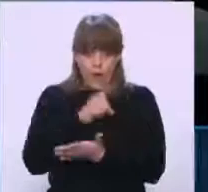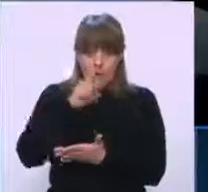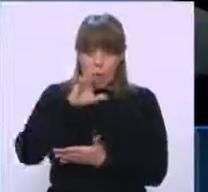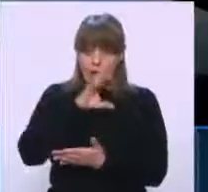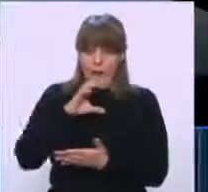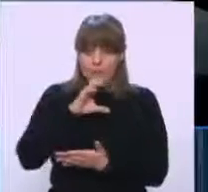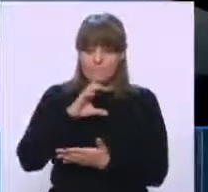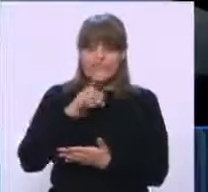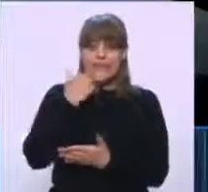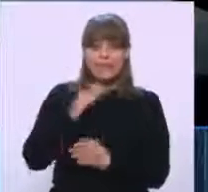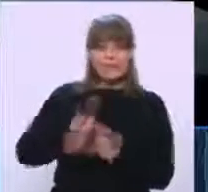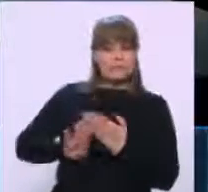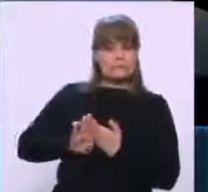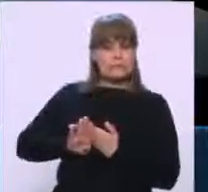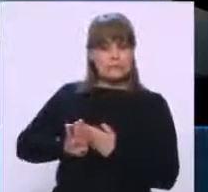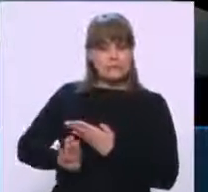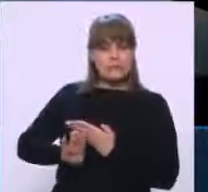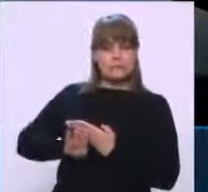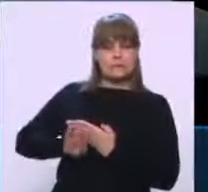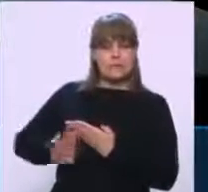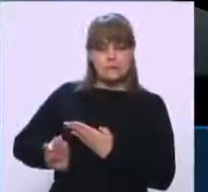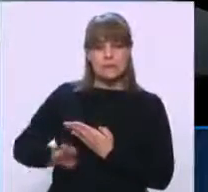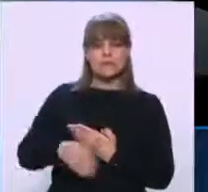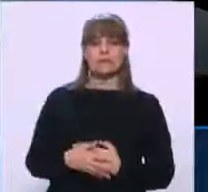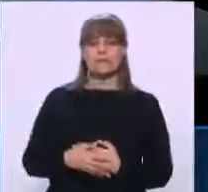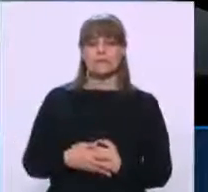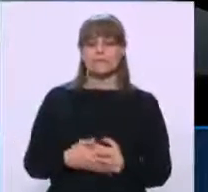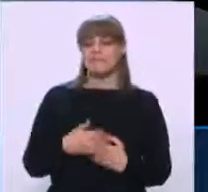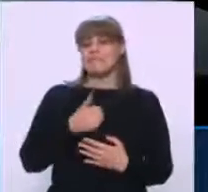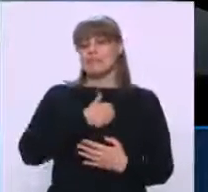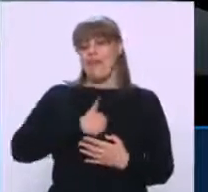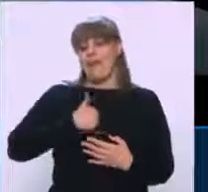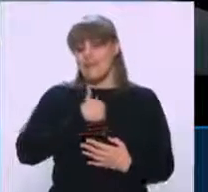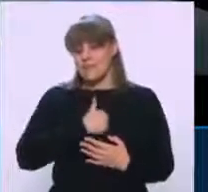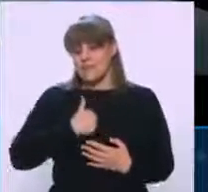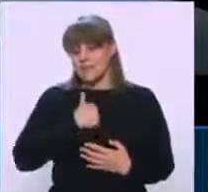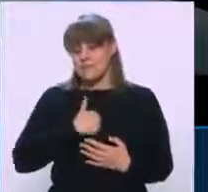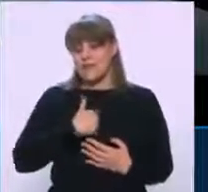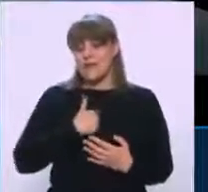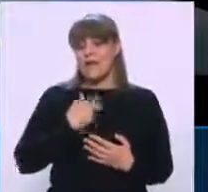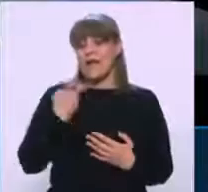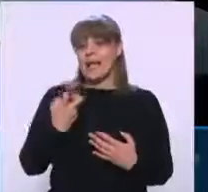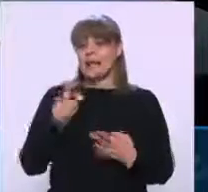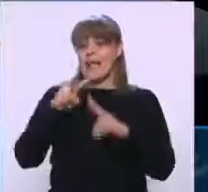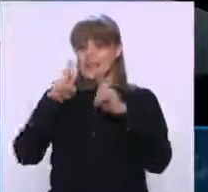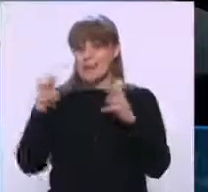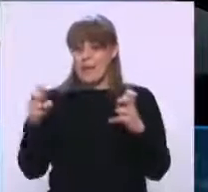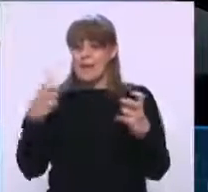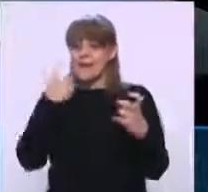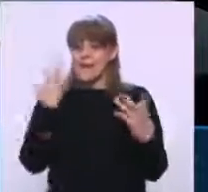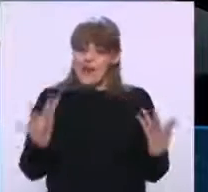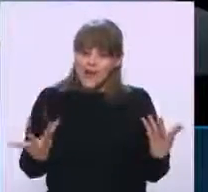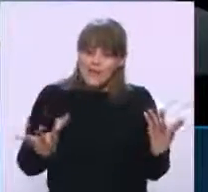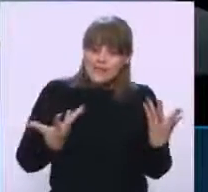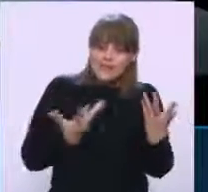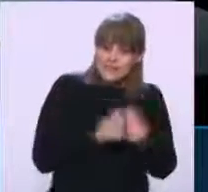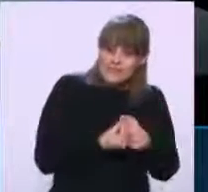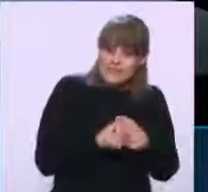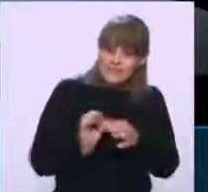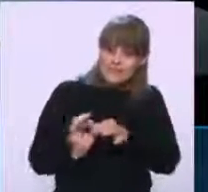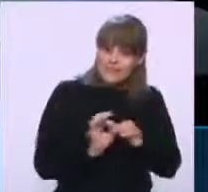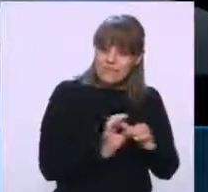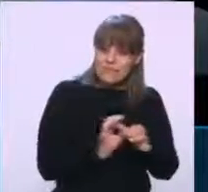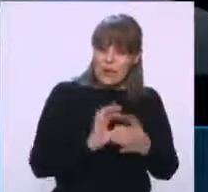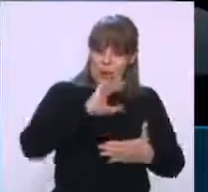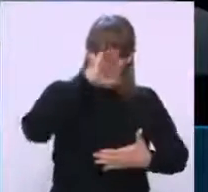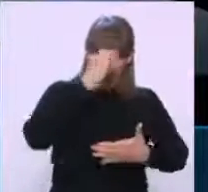están volviendo lamentablemente este tema, que nada tiene que ver con un tema de